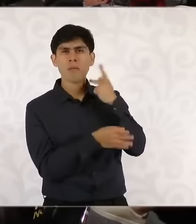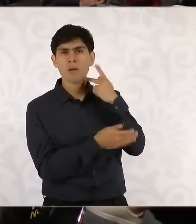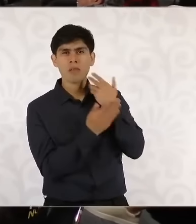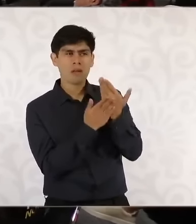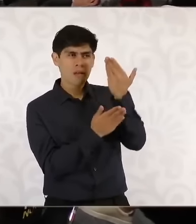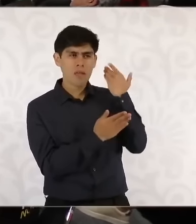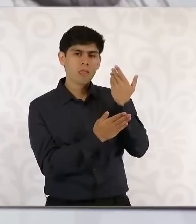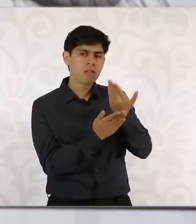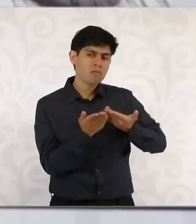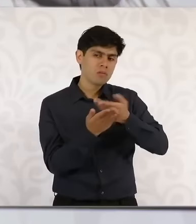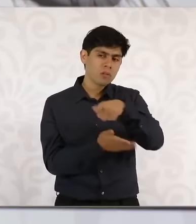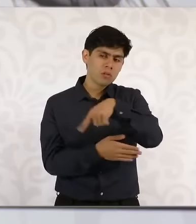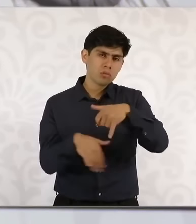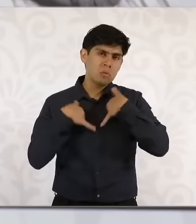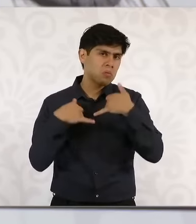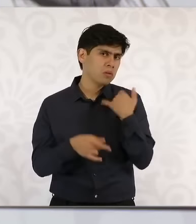hoy?